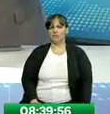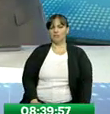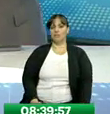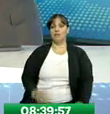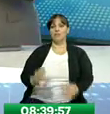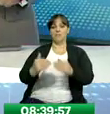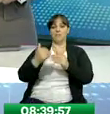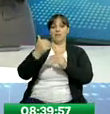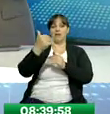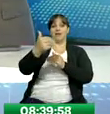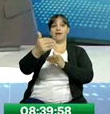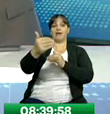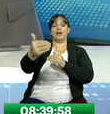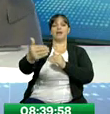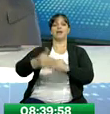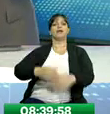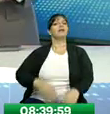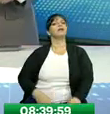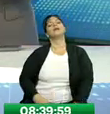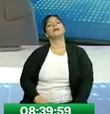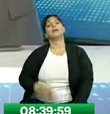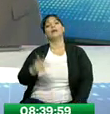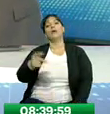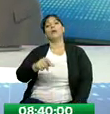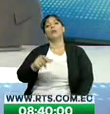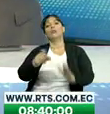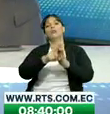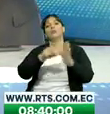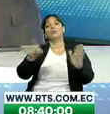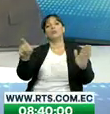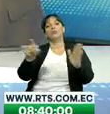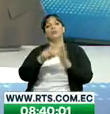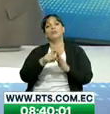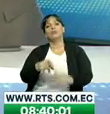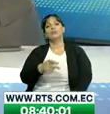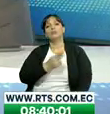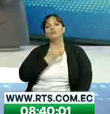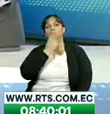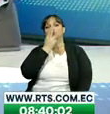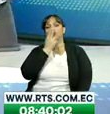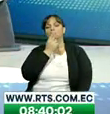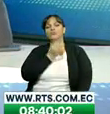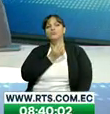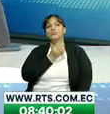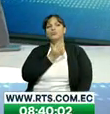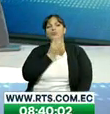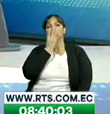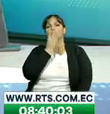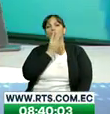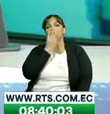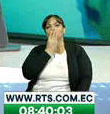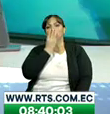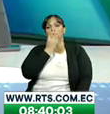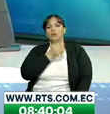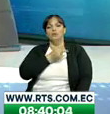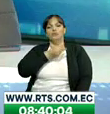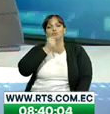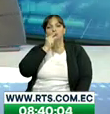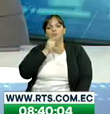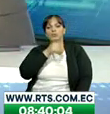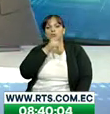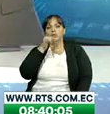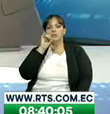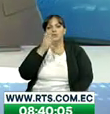otra otra licorera para hacer exactamente lo mismo ya lo dijo el señor que les parecería si fuéramos